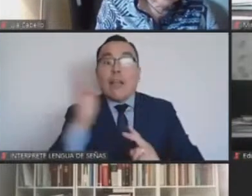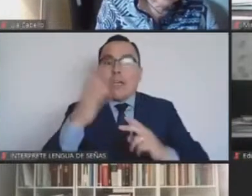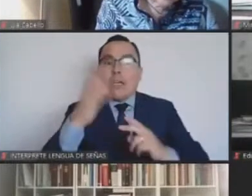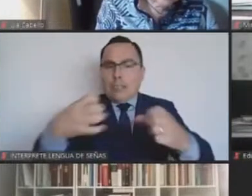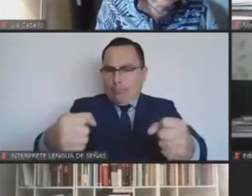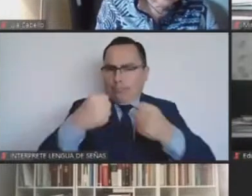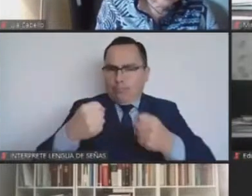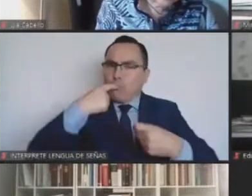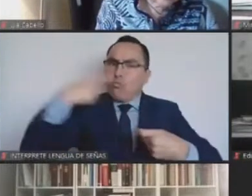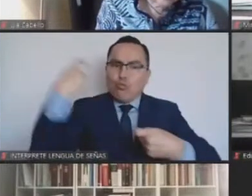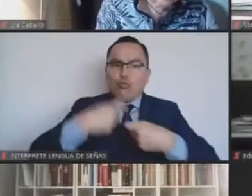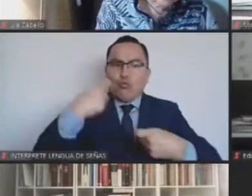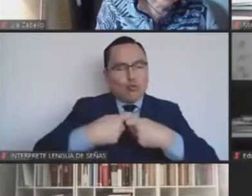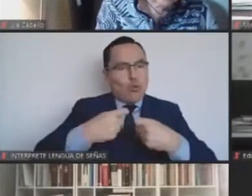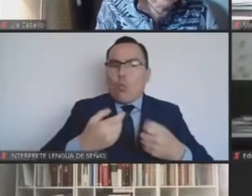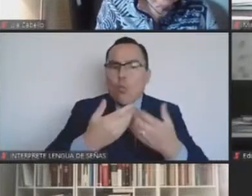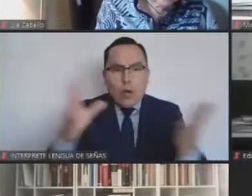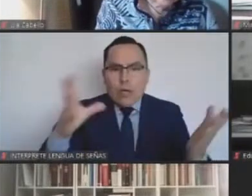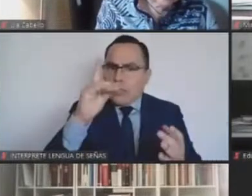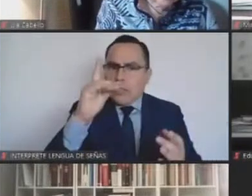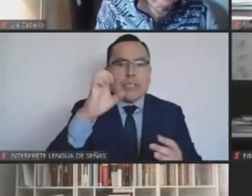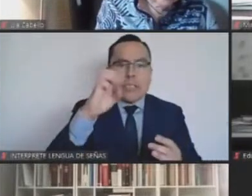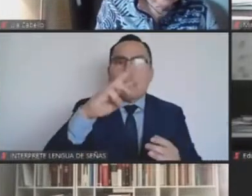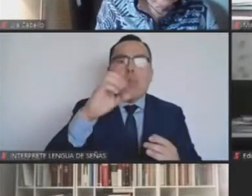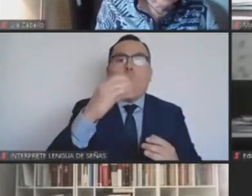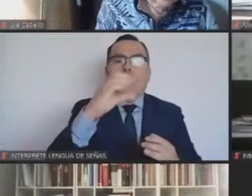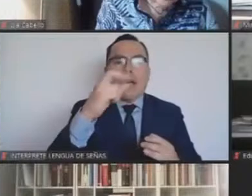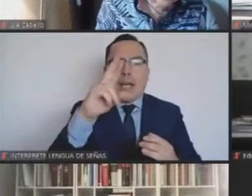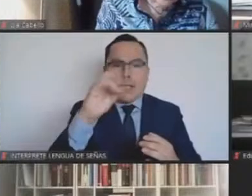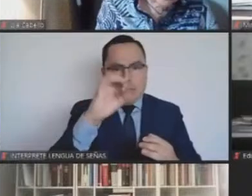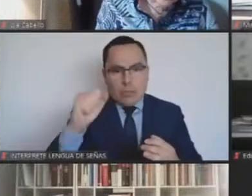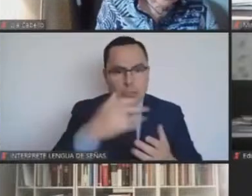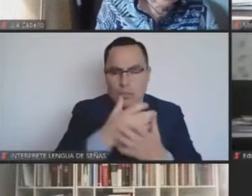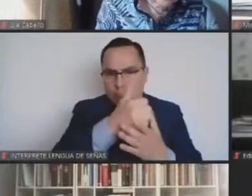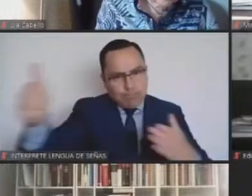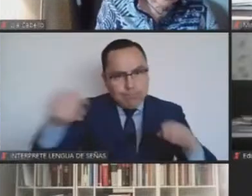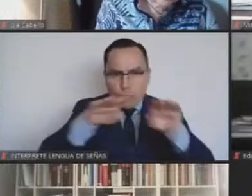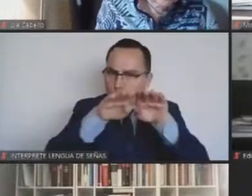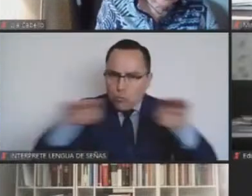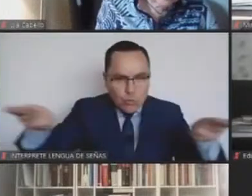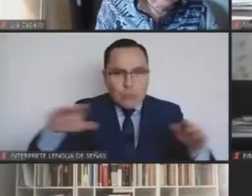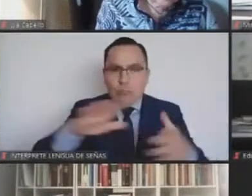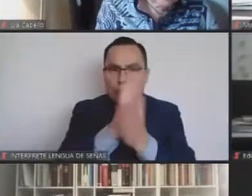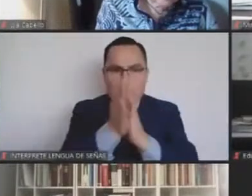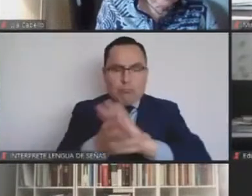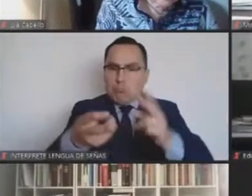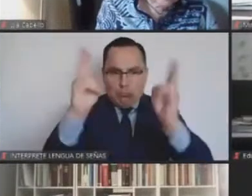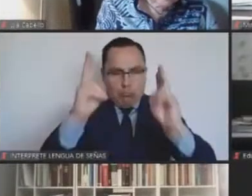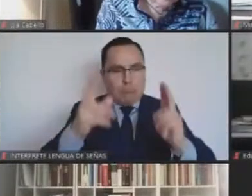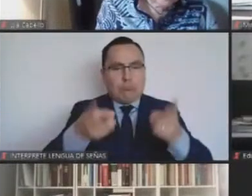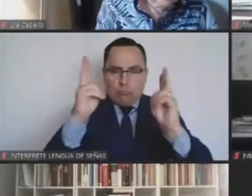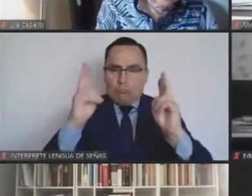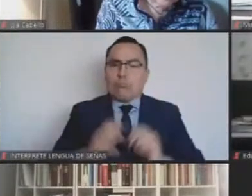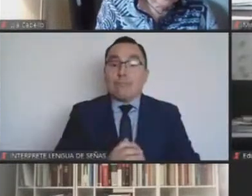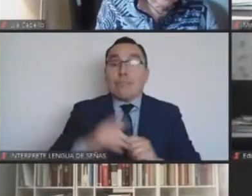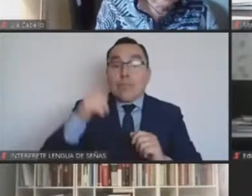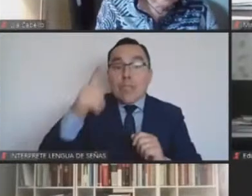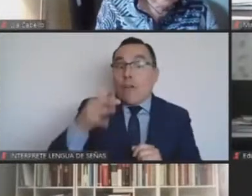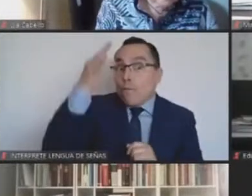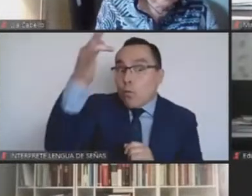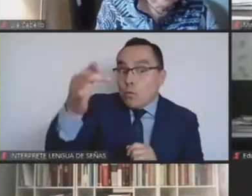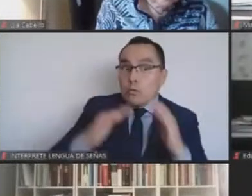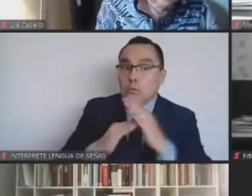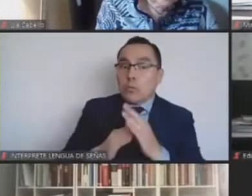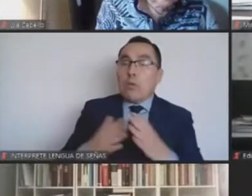cualquier democracia que se precie. Sin embargo, no podemos ser autocomplacientes. El futuro no